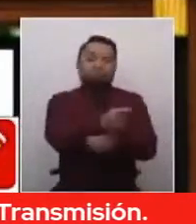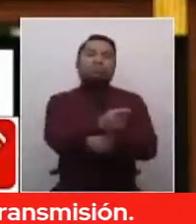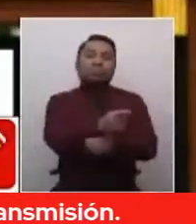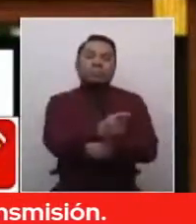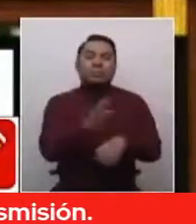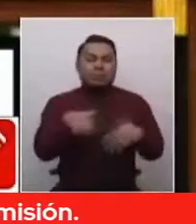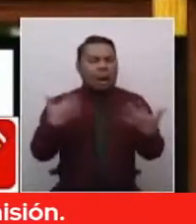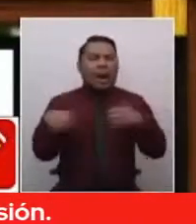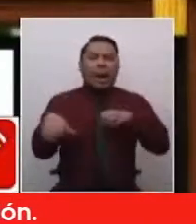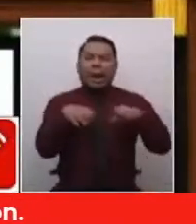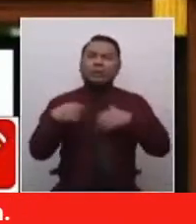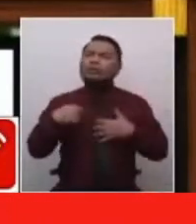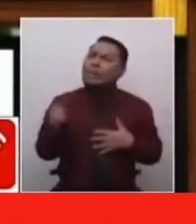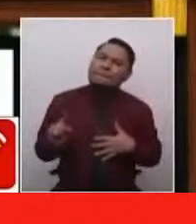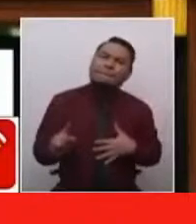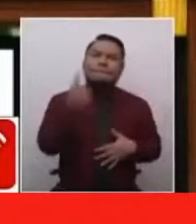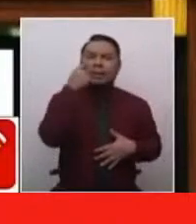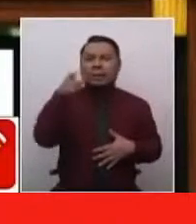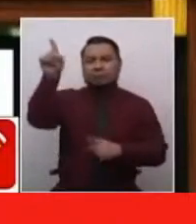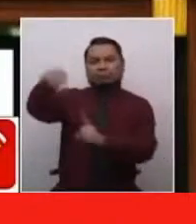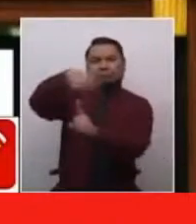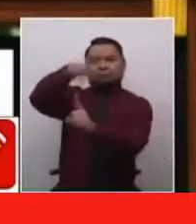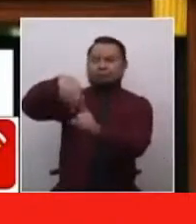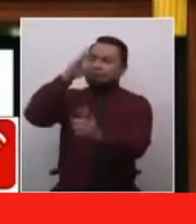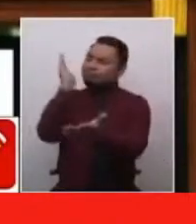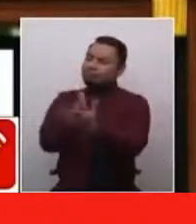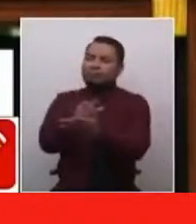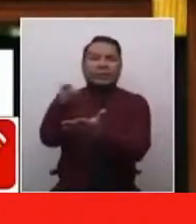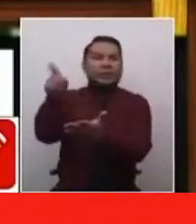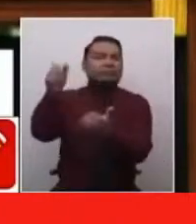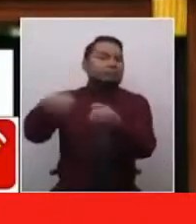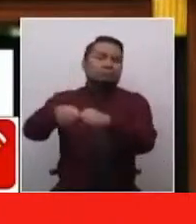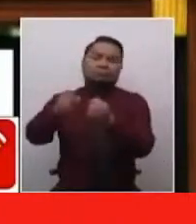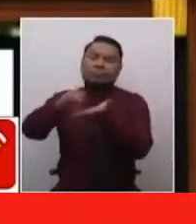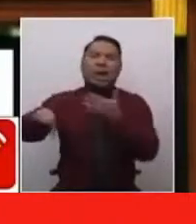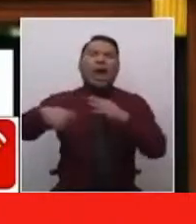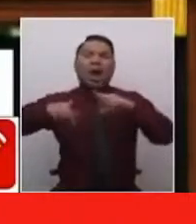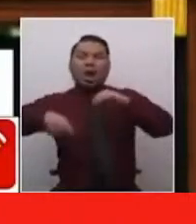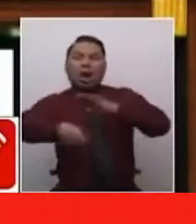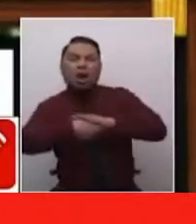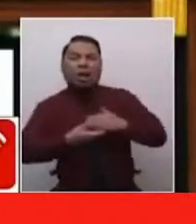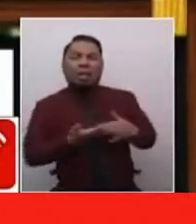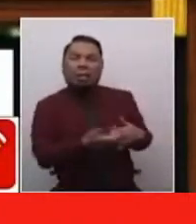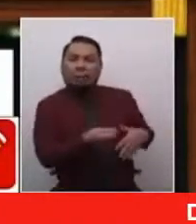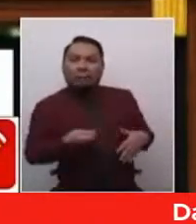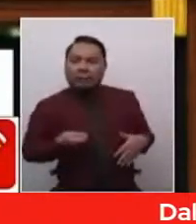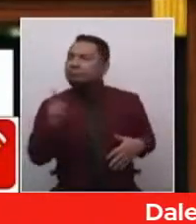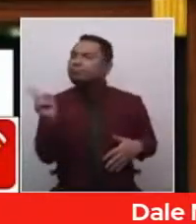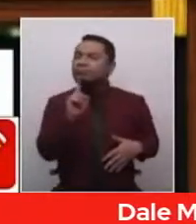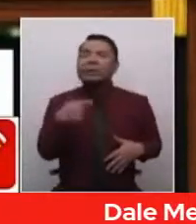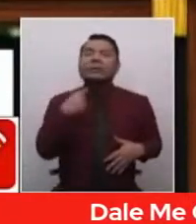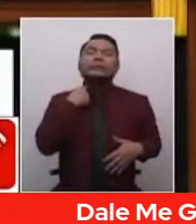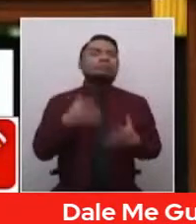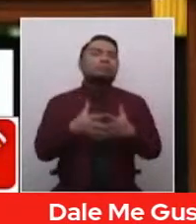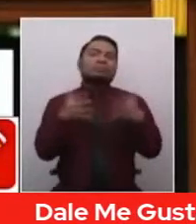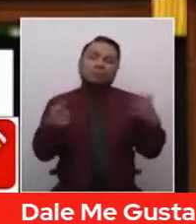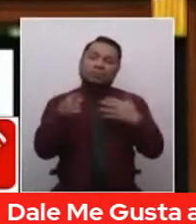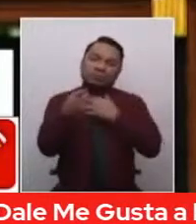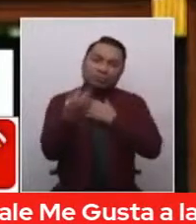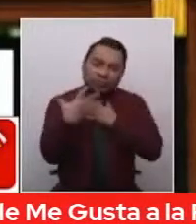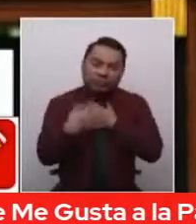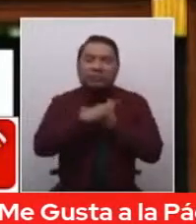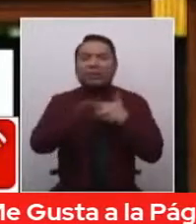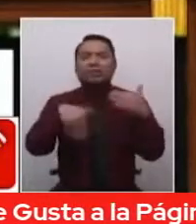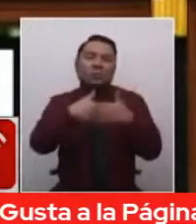y vamos a ser los primeros en atacar este flagelo que es la corrupción y que nos golpea, como tú muy bien has dicho,